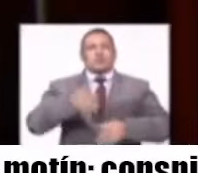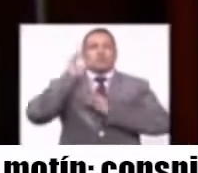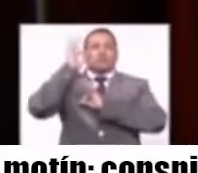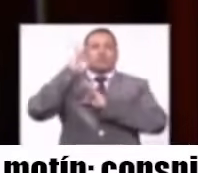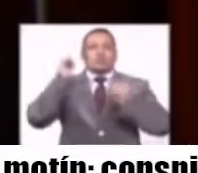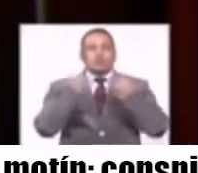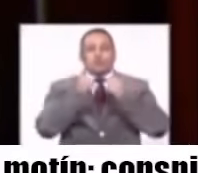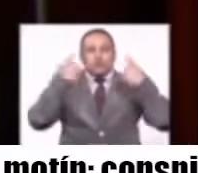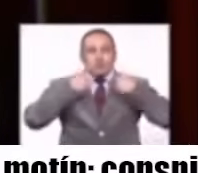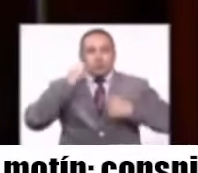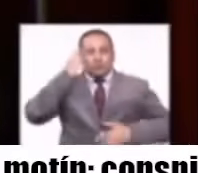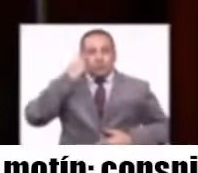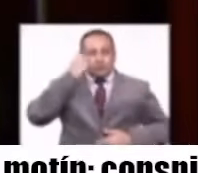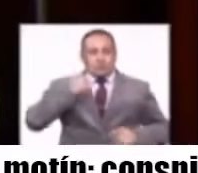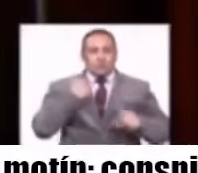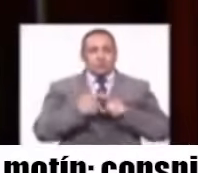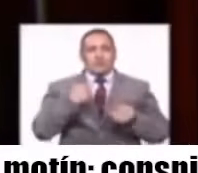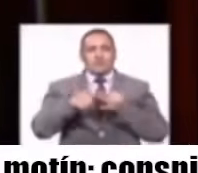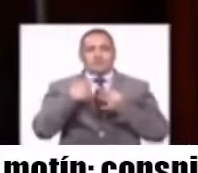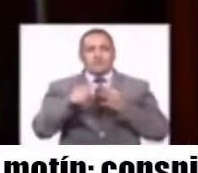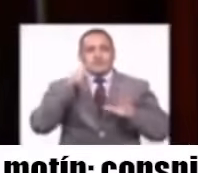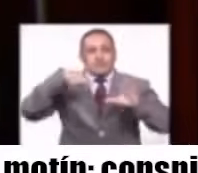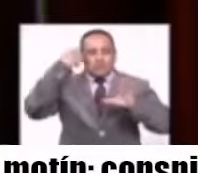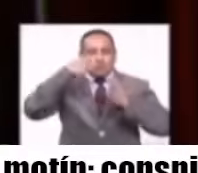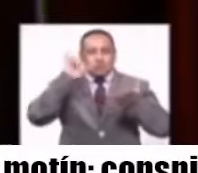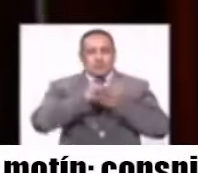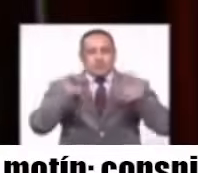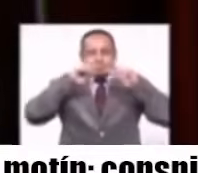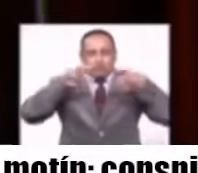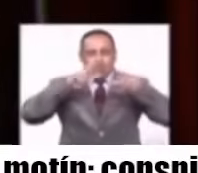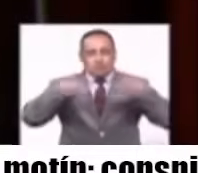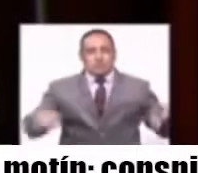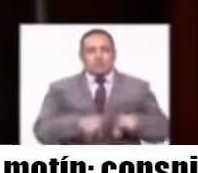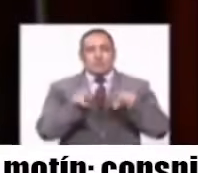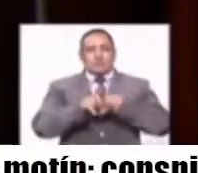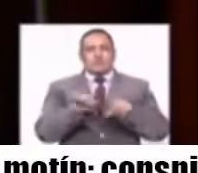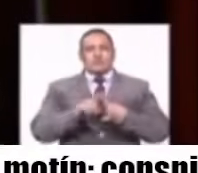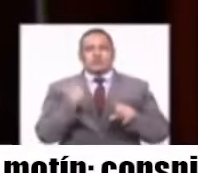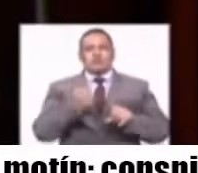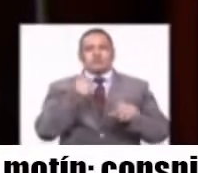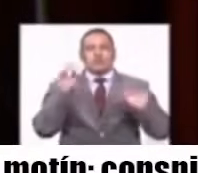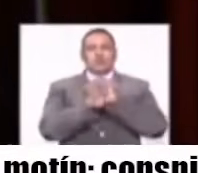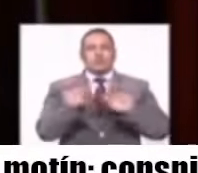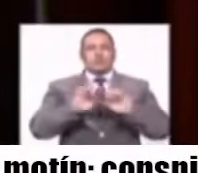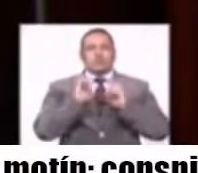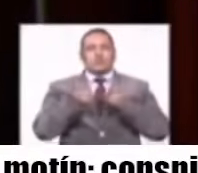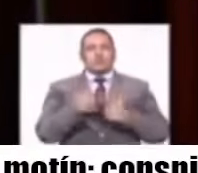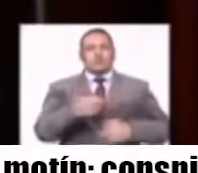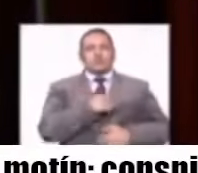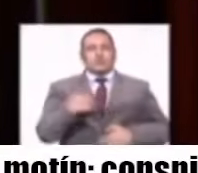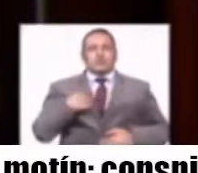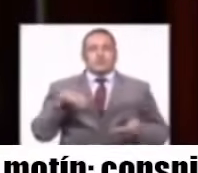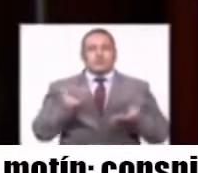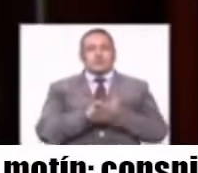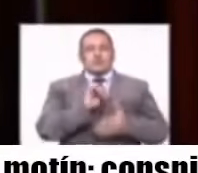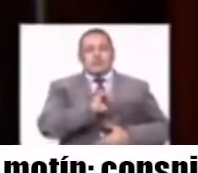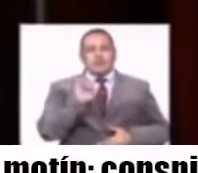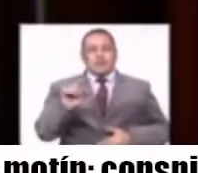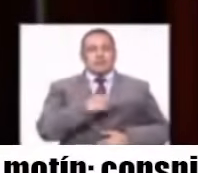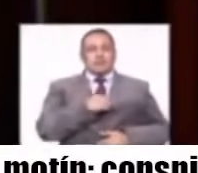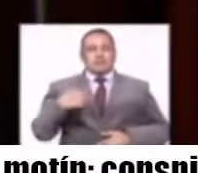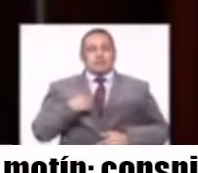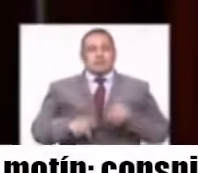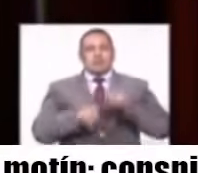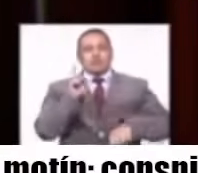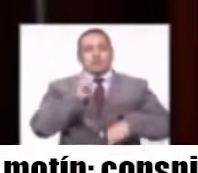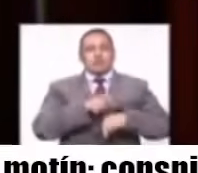político, porque todos los videos que hemos revisado y que yo he revisado no son sesiones de consejo. A cada ministro en algunos